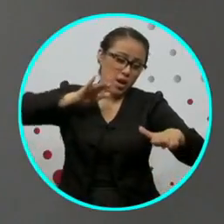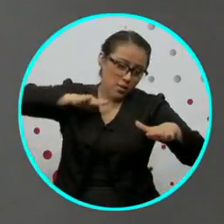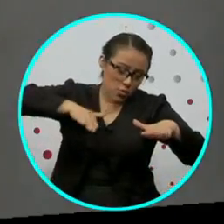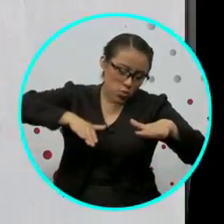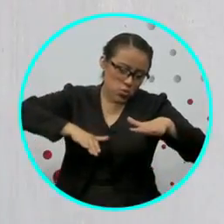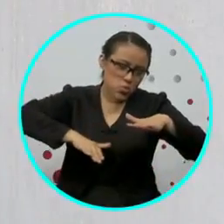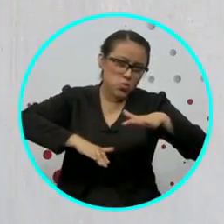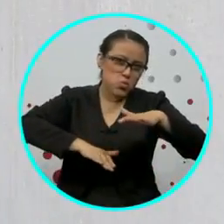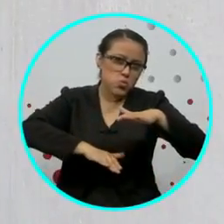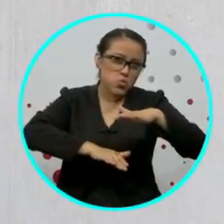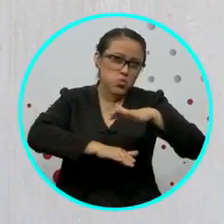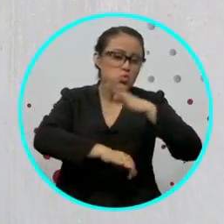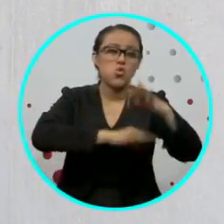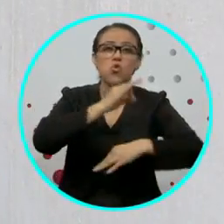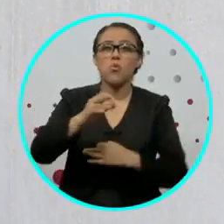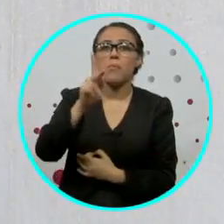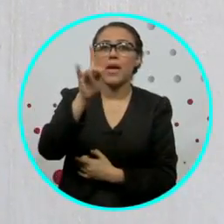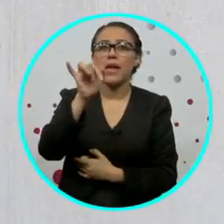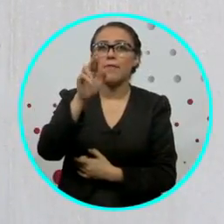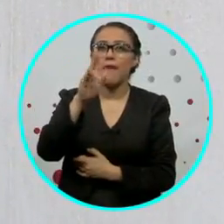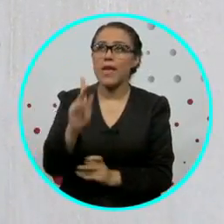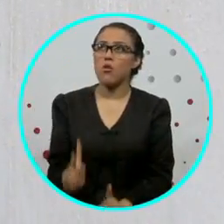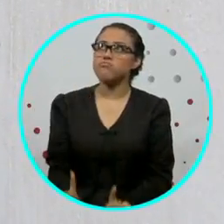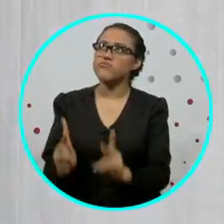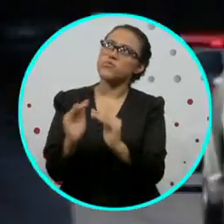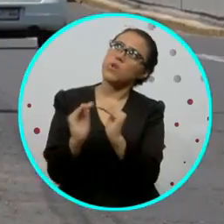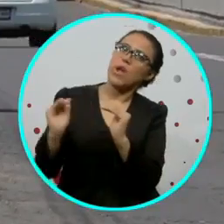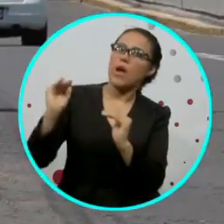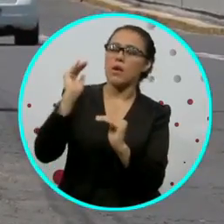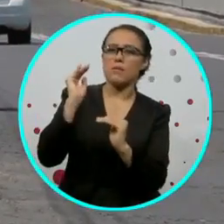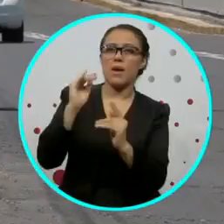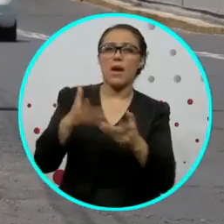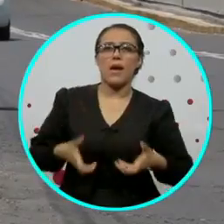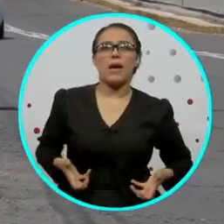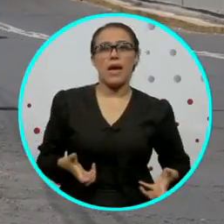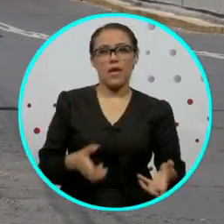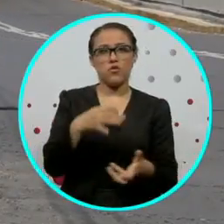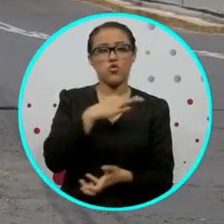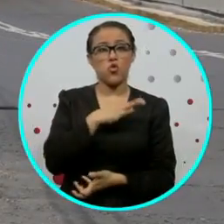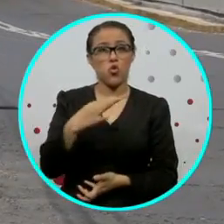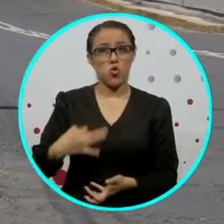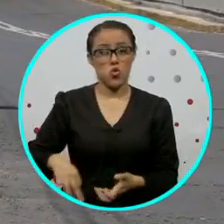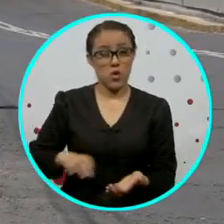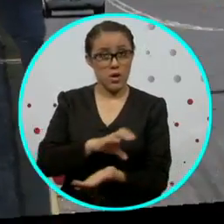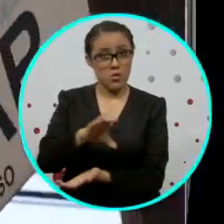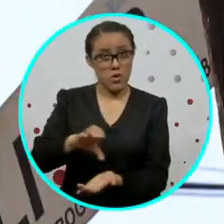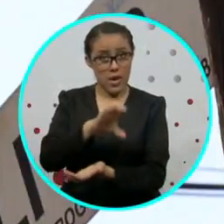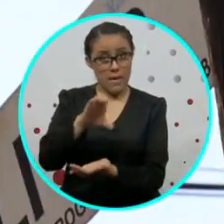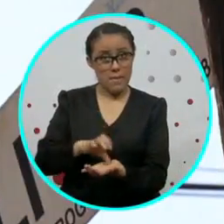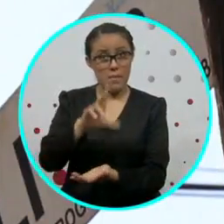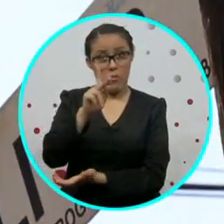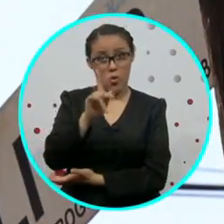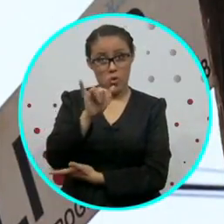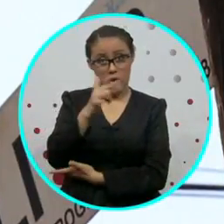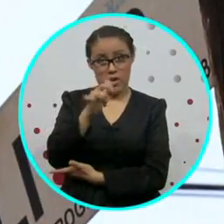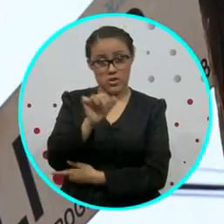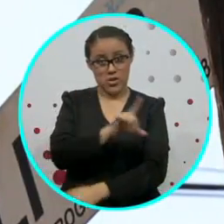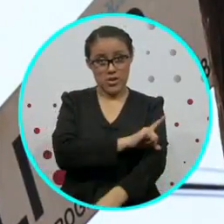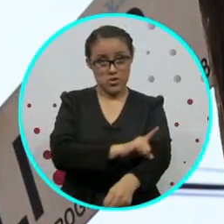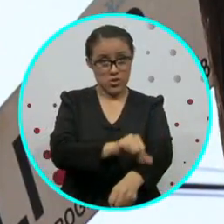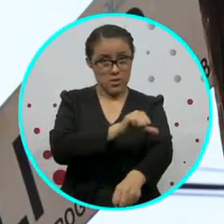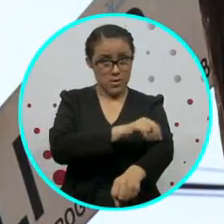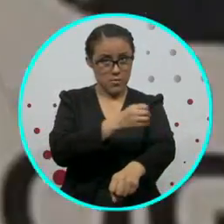debajo todos los niveles del periférico y forma parte de la avenida Toluca en la colonia Progreso de la delegación Álvaro